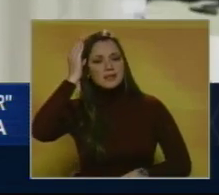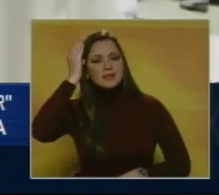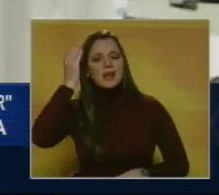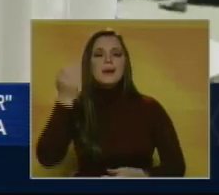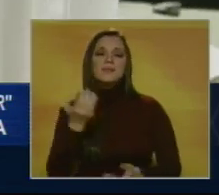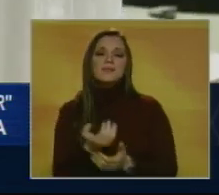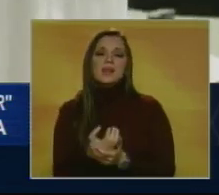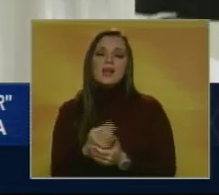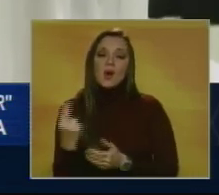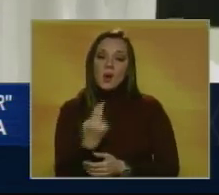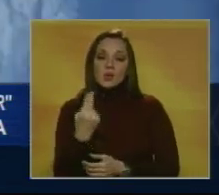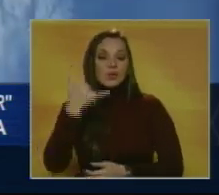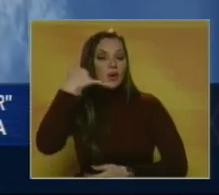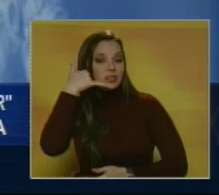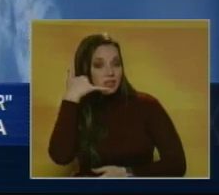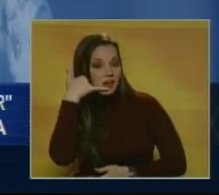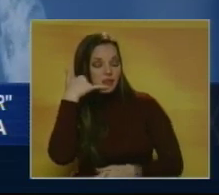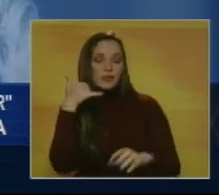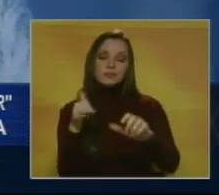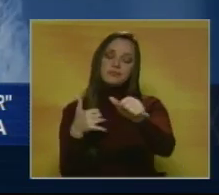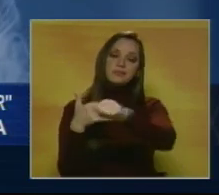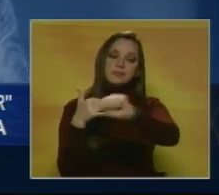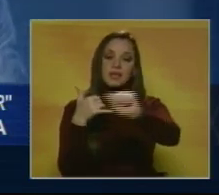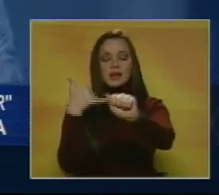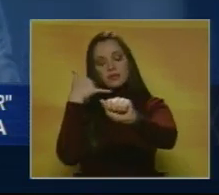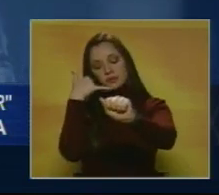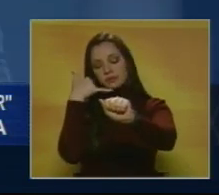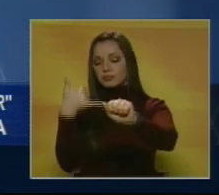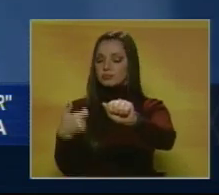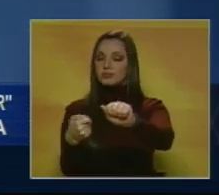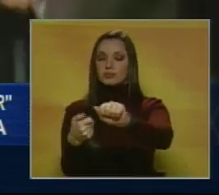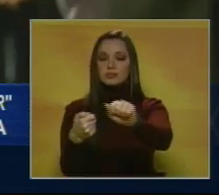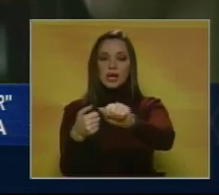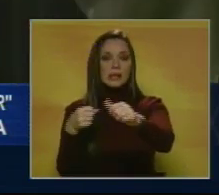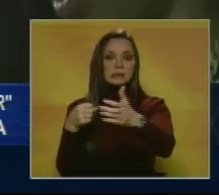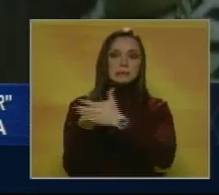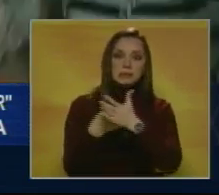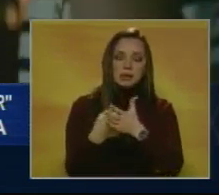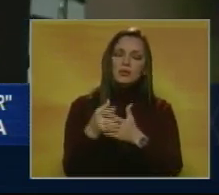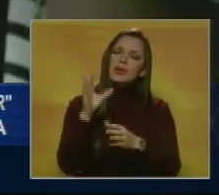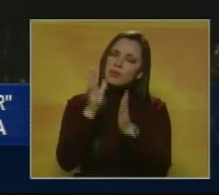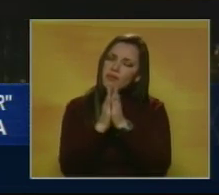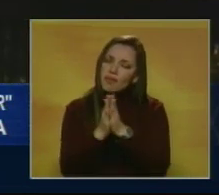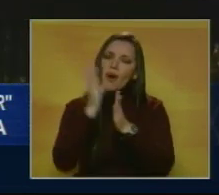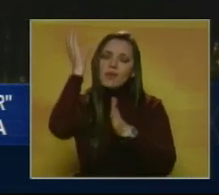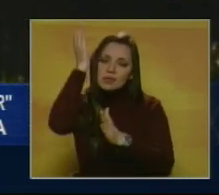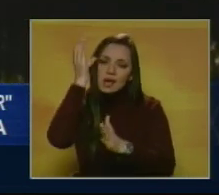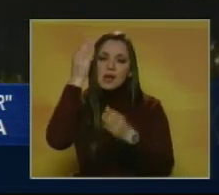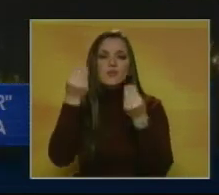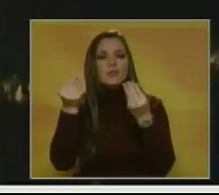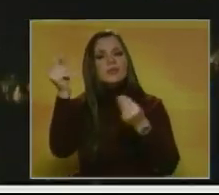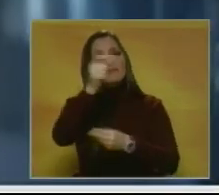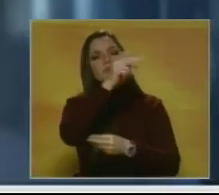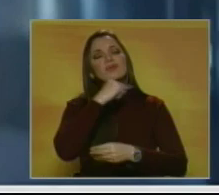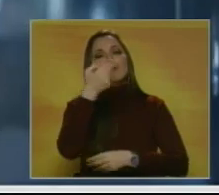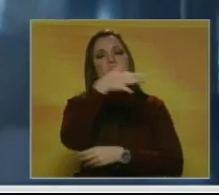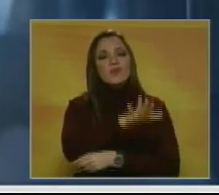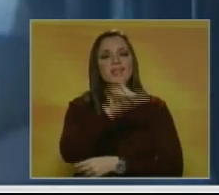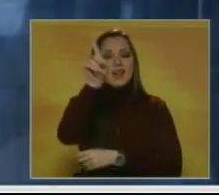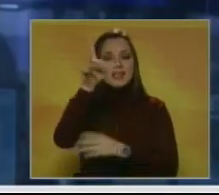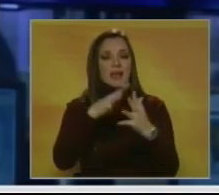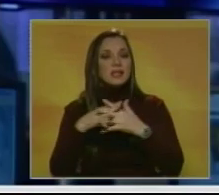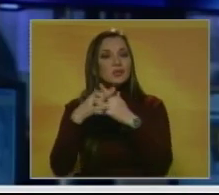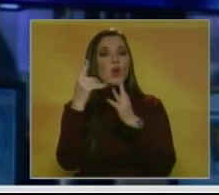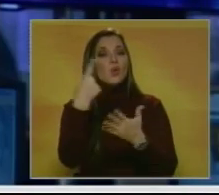social del uso del teléfono móvil al conducir, la cual conlleva a un promedio de más de 1 millón de muertes anuales en los Estados